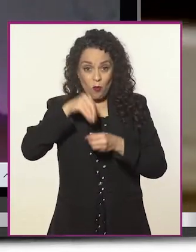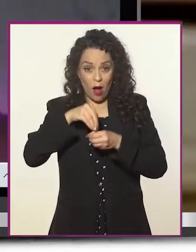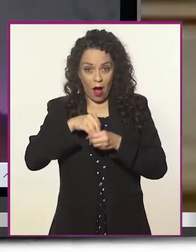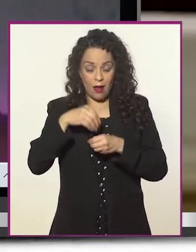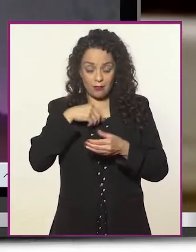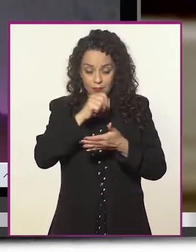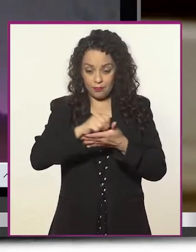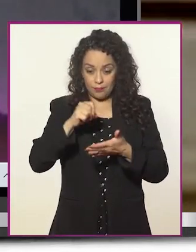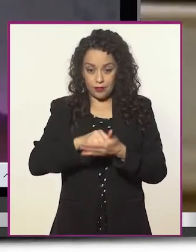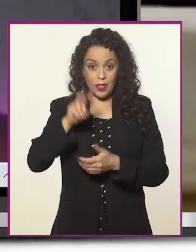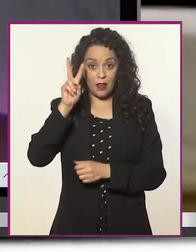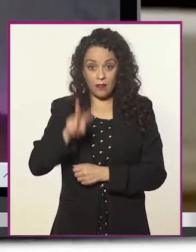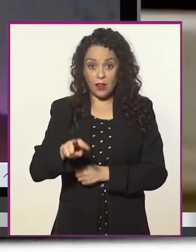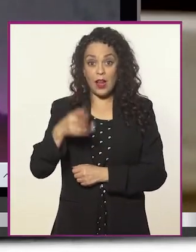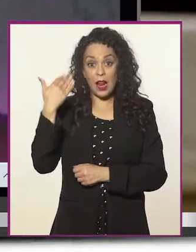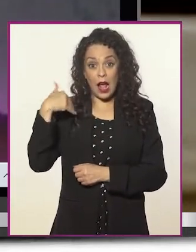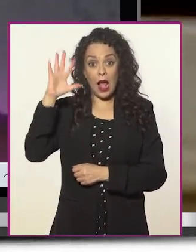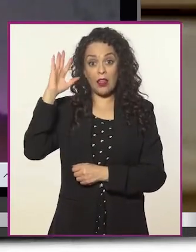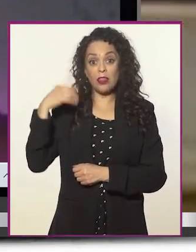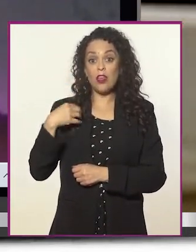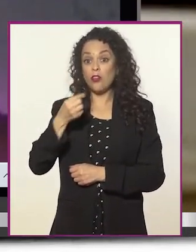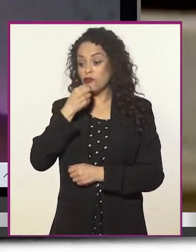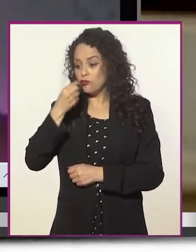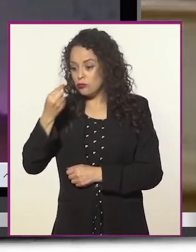secreto que yo me había inventado de niño,